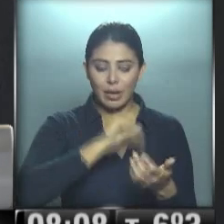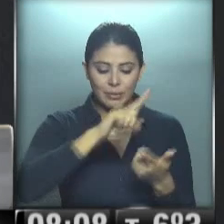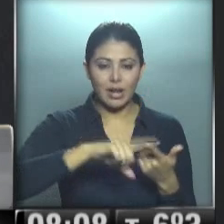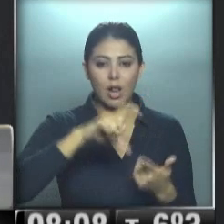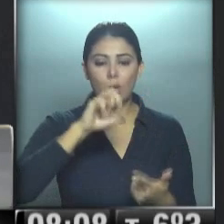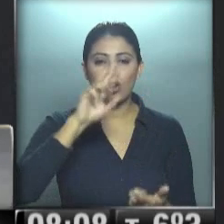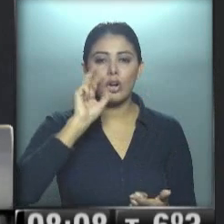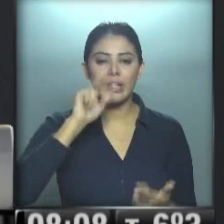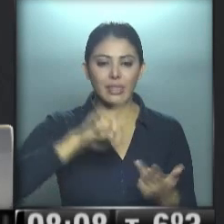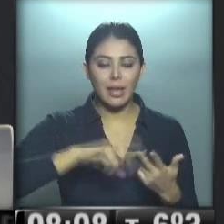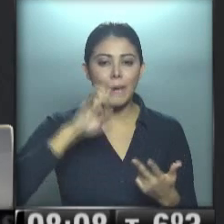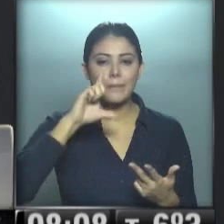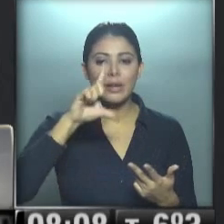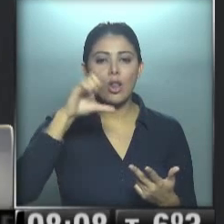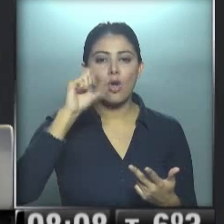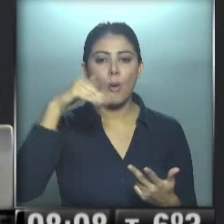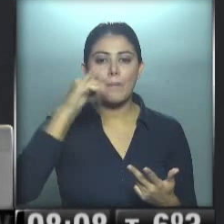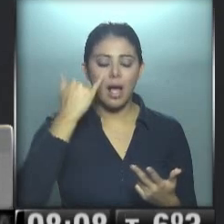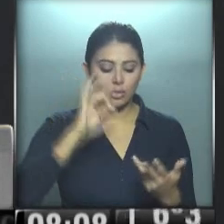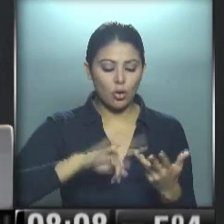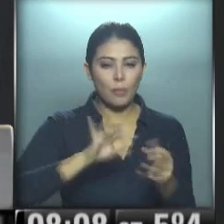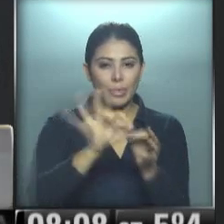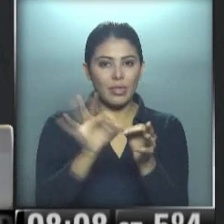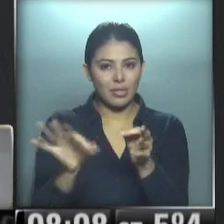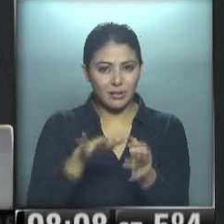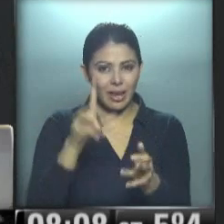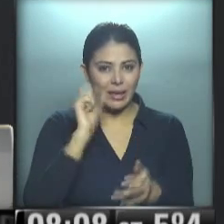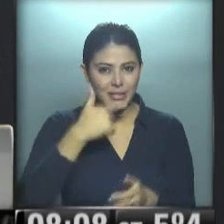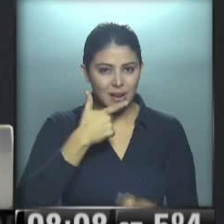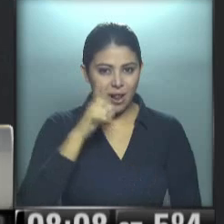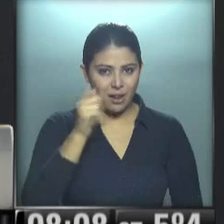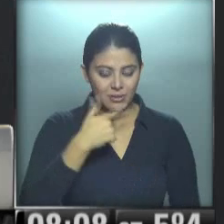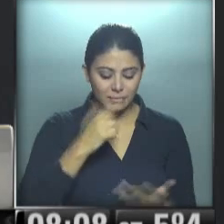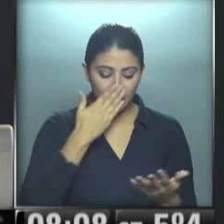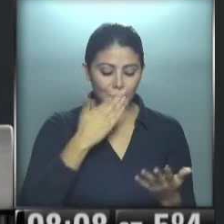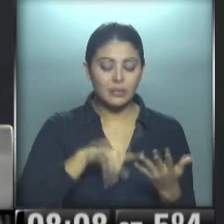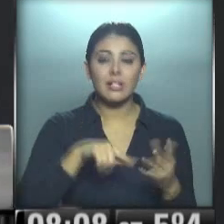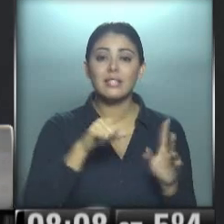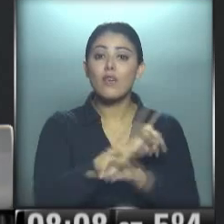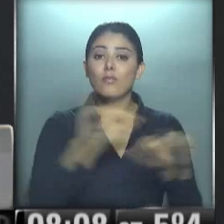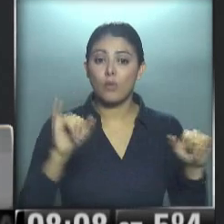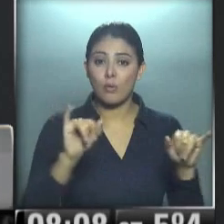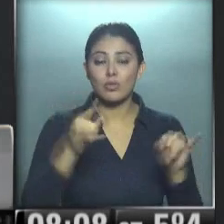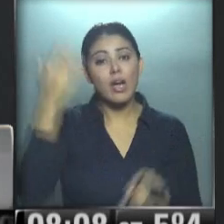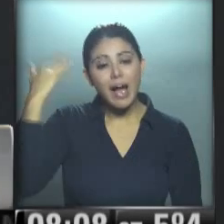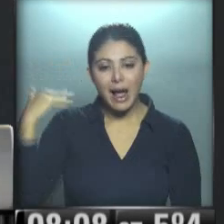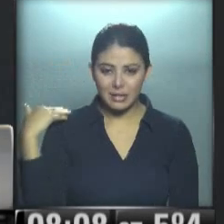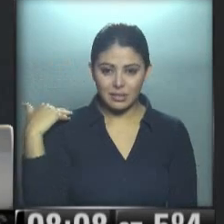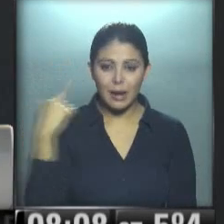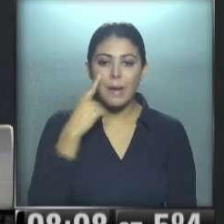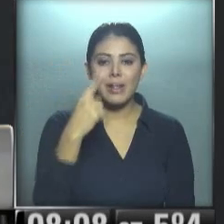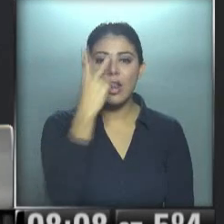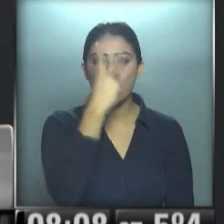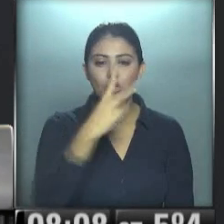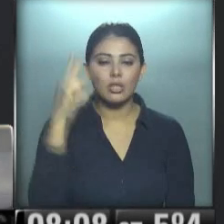clorinda puerto pilcomayo y zonas de islas tenemos allí registrados de acuerdo al reporte desde el día de ayer